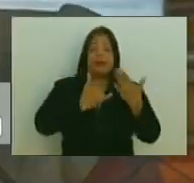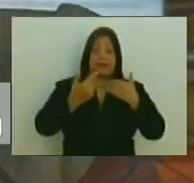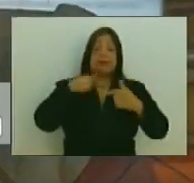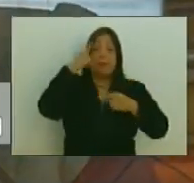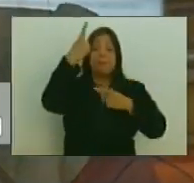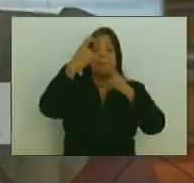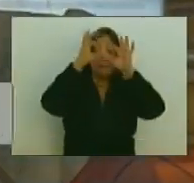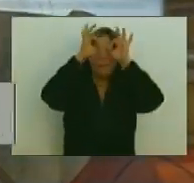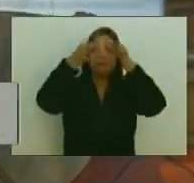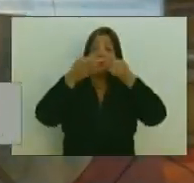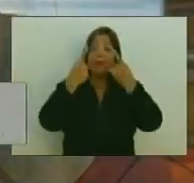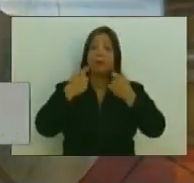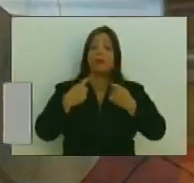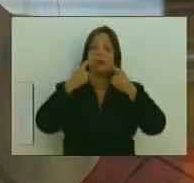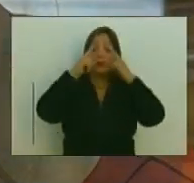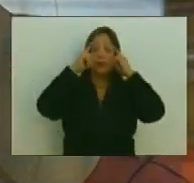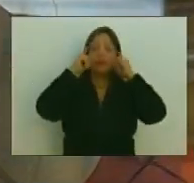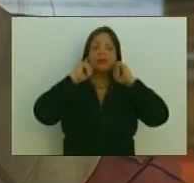Pero bueno,